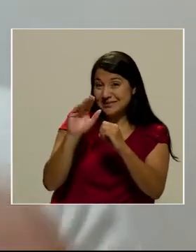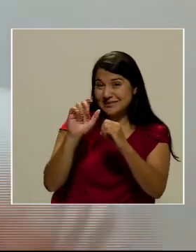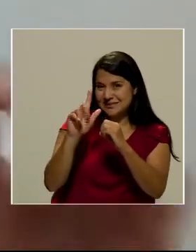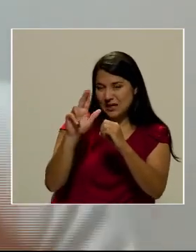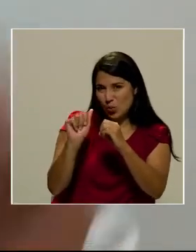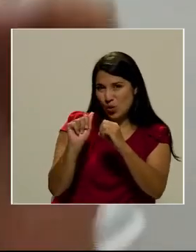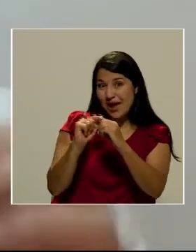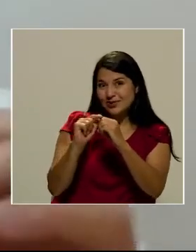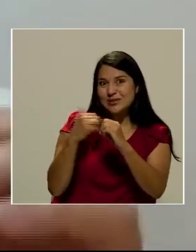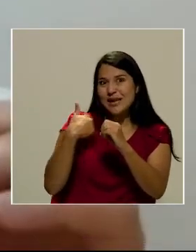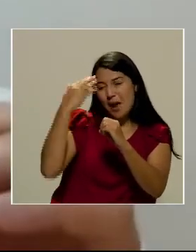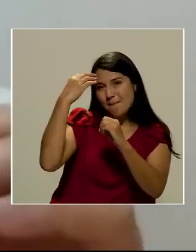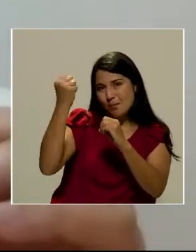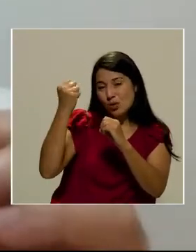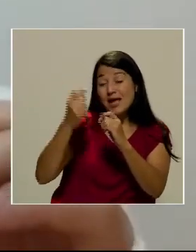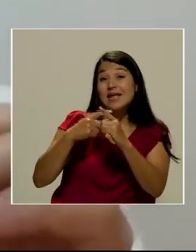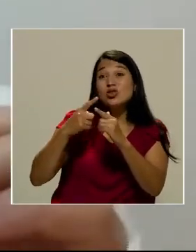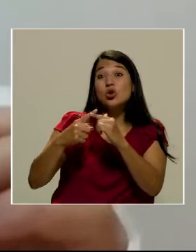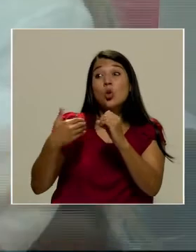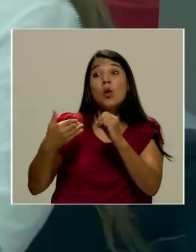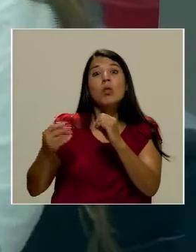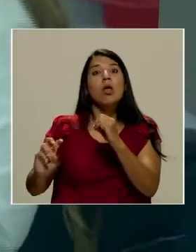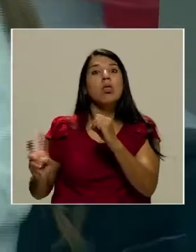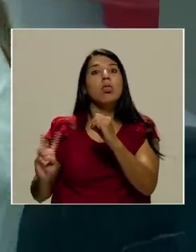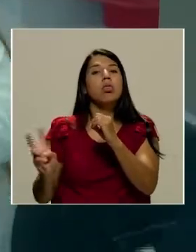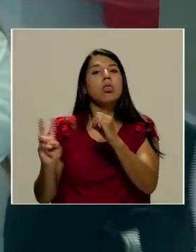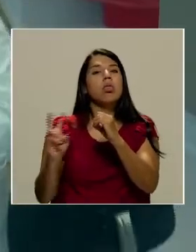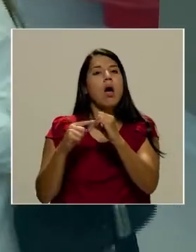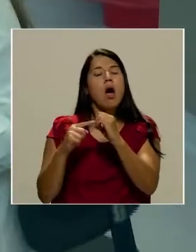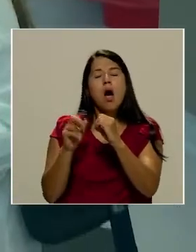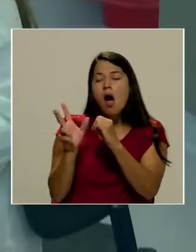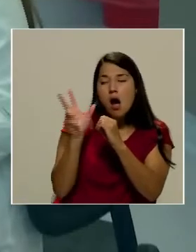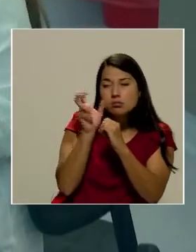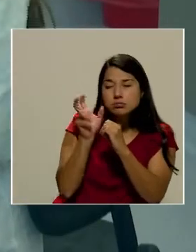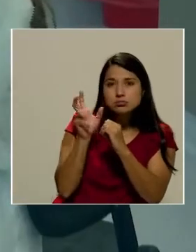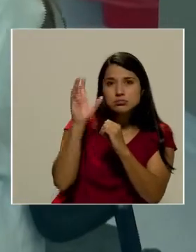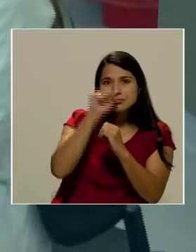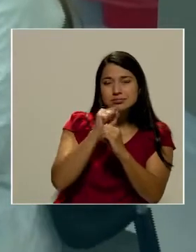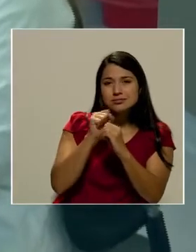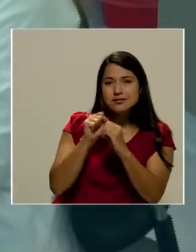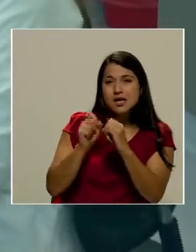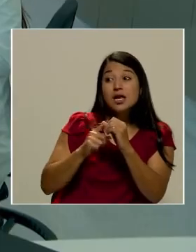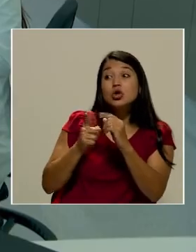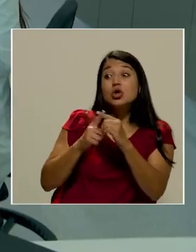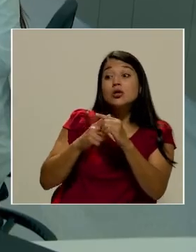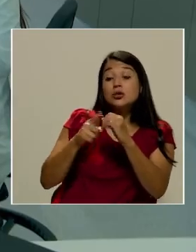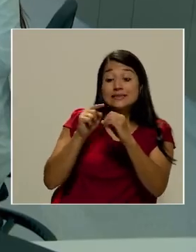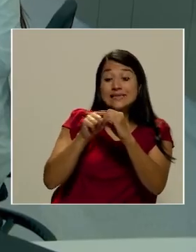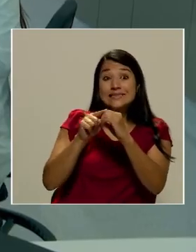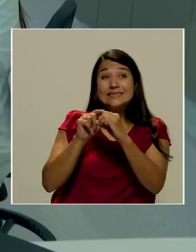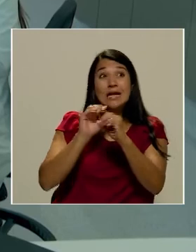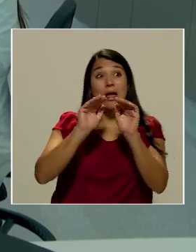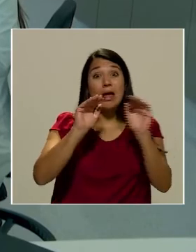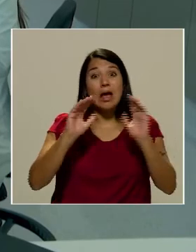estas células reconocen que entra el virus, entonces le dice, ok, aquí está este virus y necesitamos producir anticuerpos para